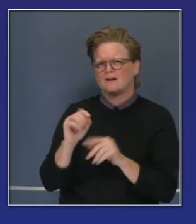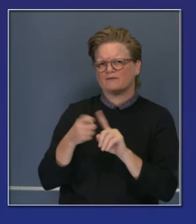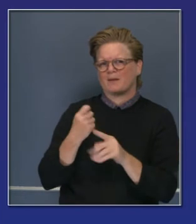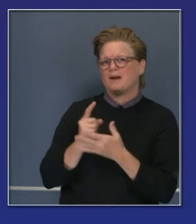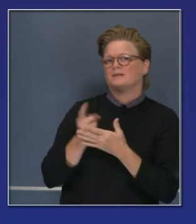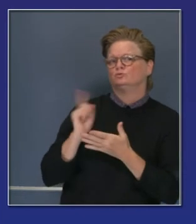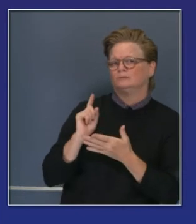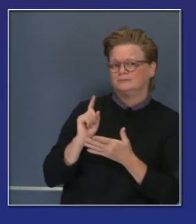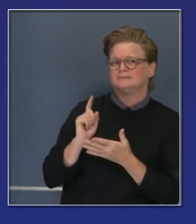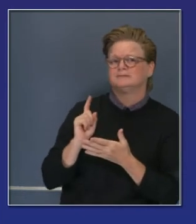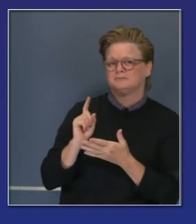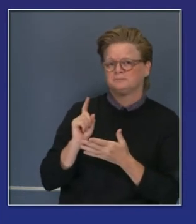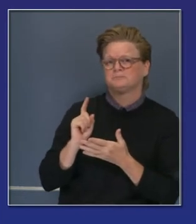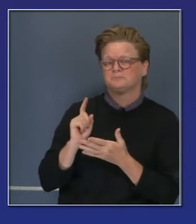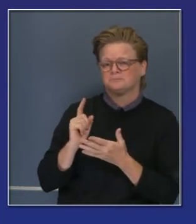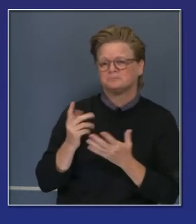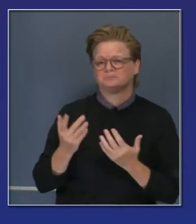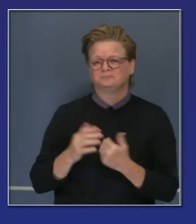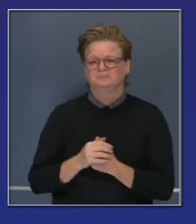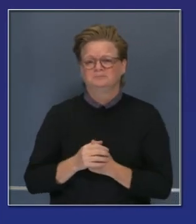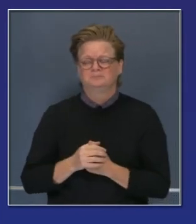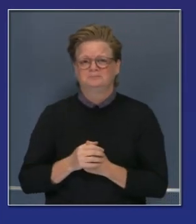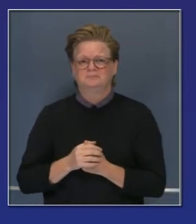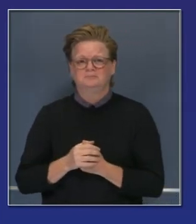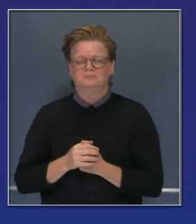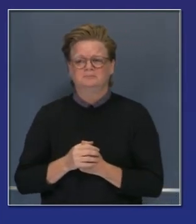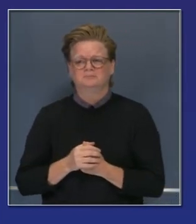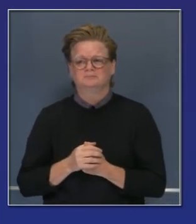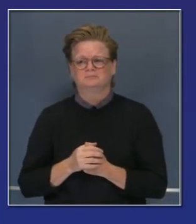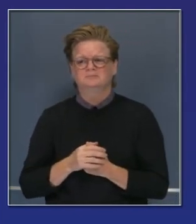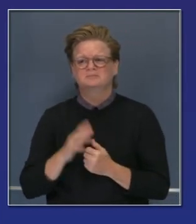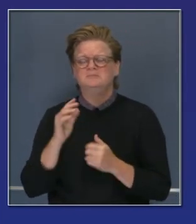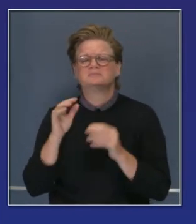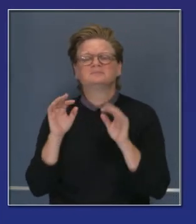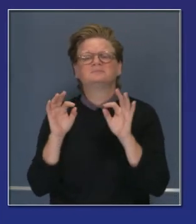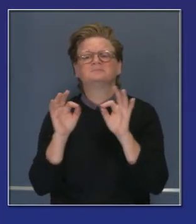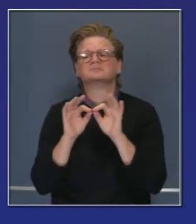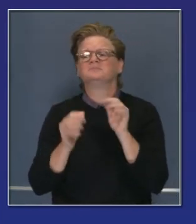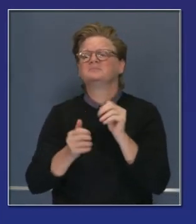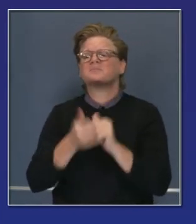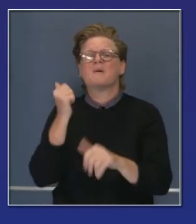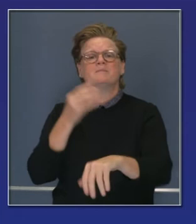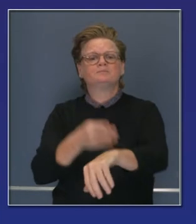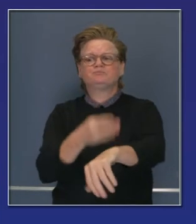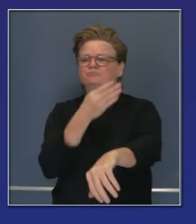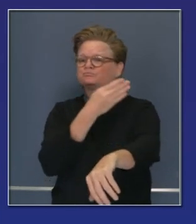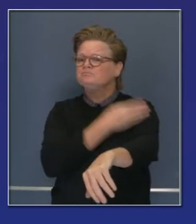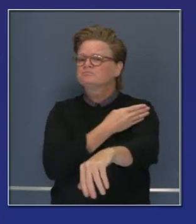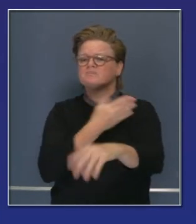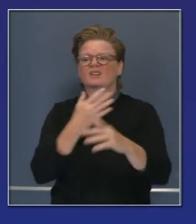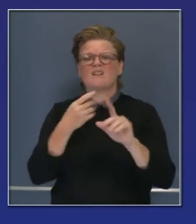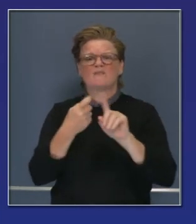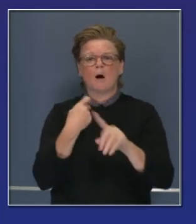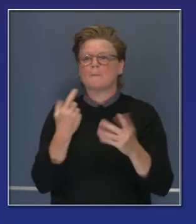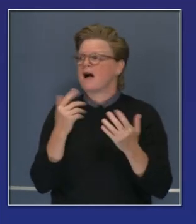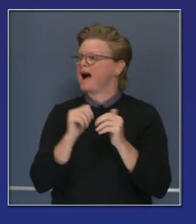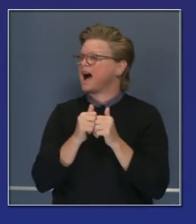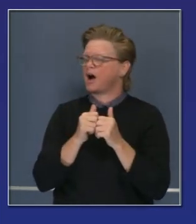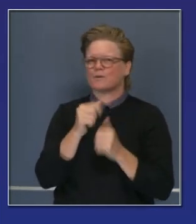también. Siempre progreso es importante. Y claro, dentro de cada uno de